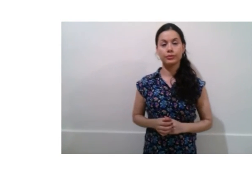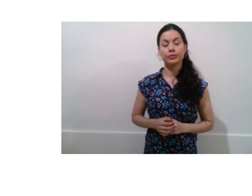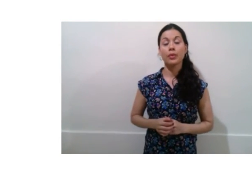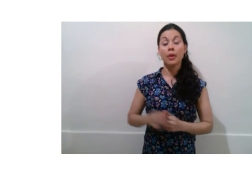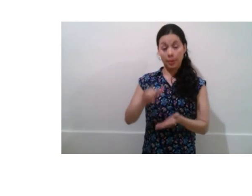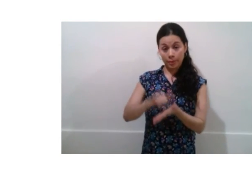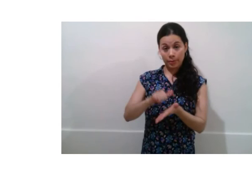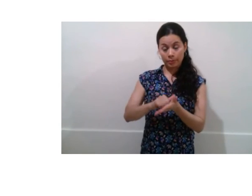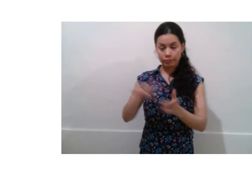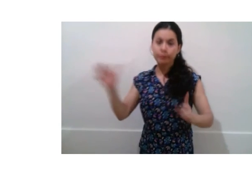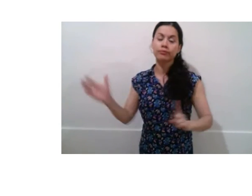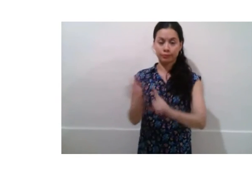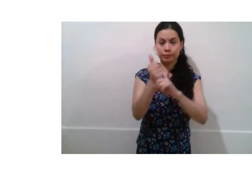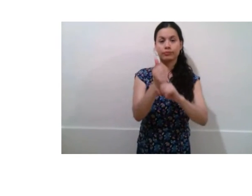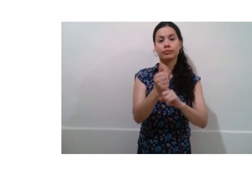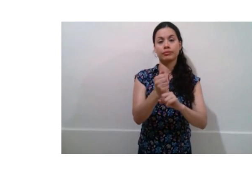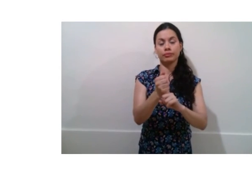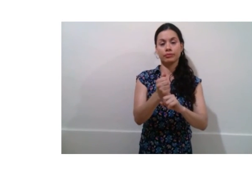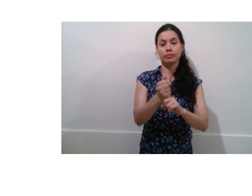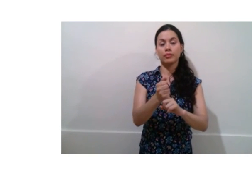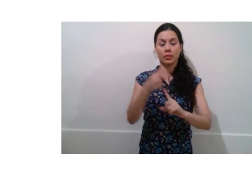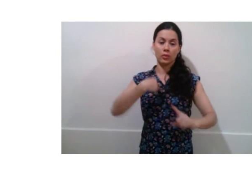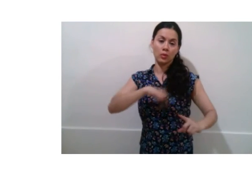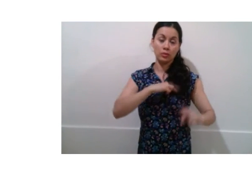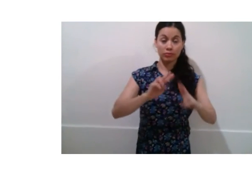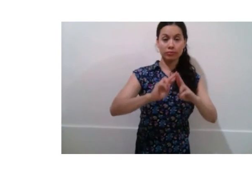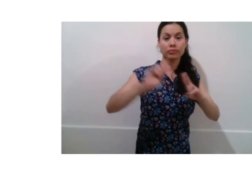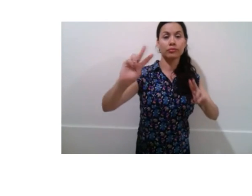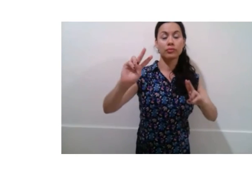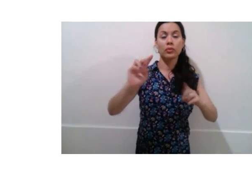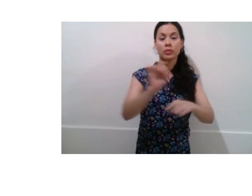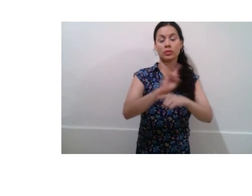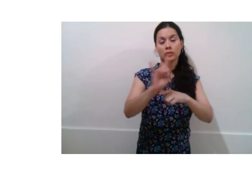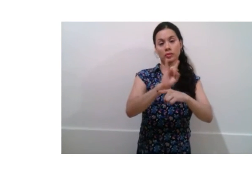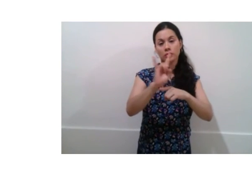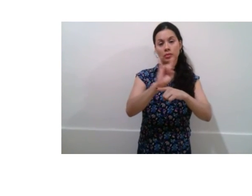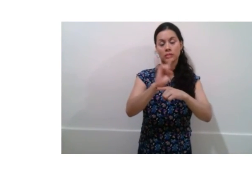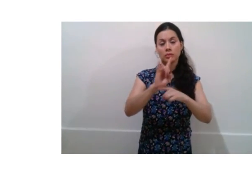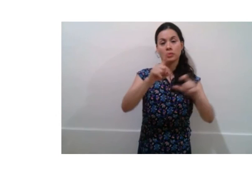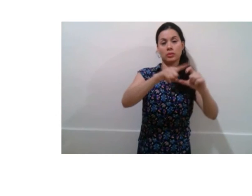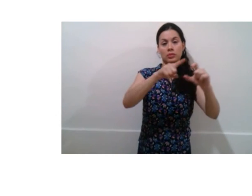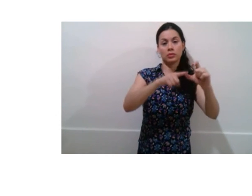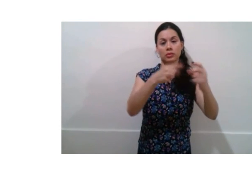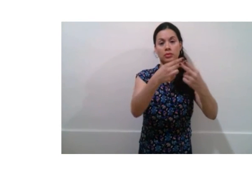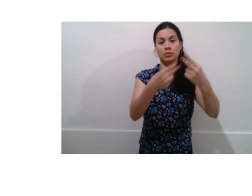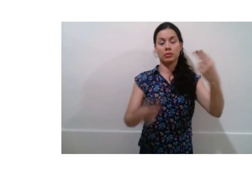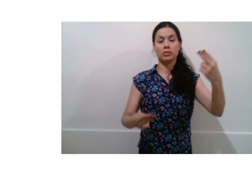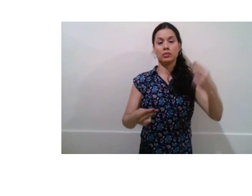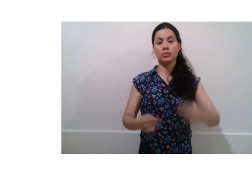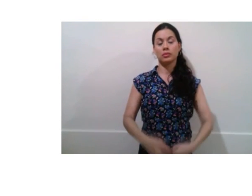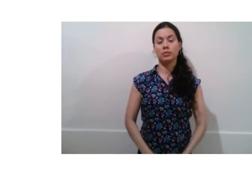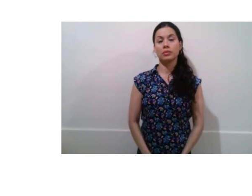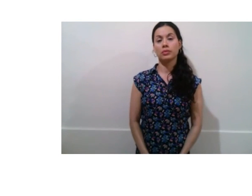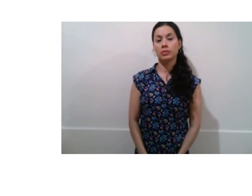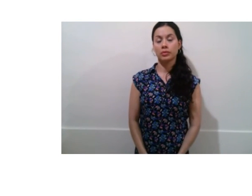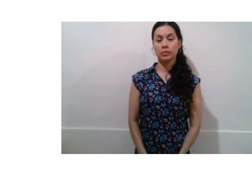Y así obtenemos nuestra velocidad usando ecuaciones diferenciales.